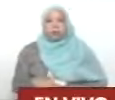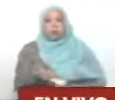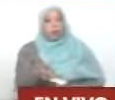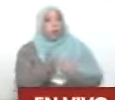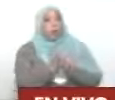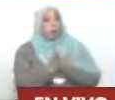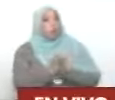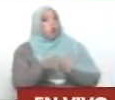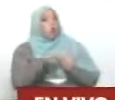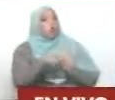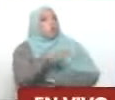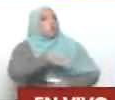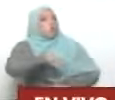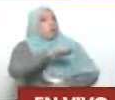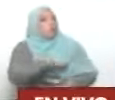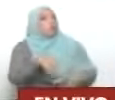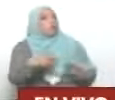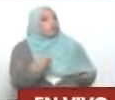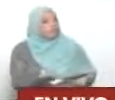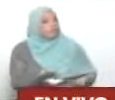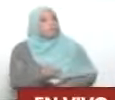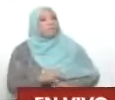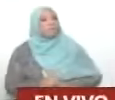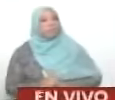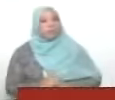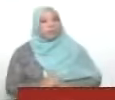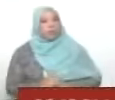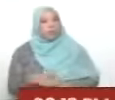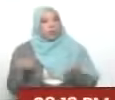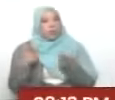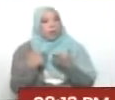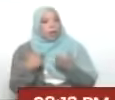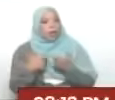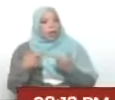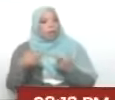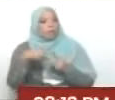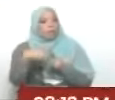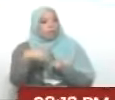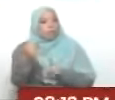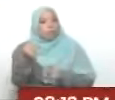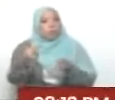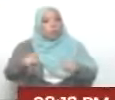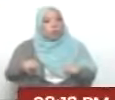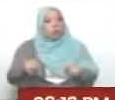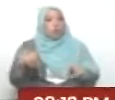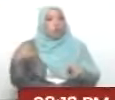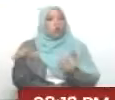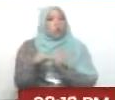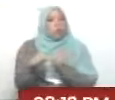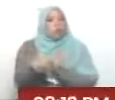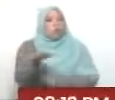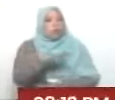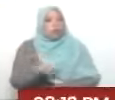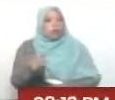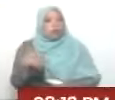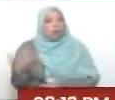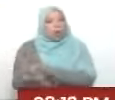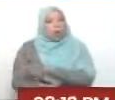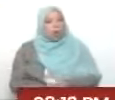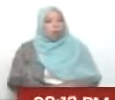Ceballos, ¿dónde estaba usted con la guerra económica? ¿Dónde estaba usted con la guarimba? Responda, señor